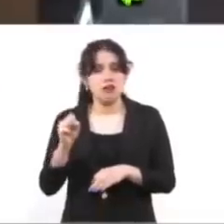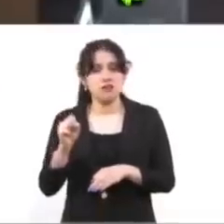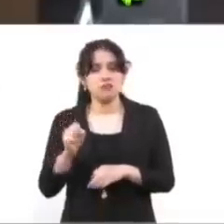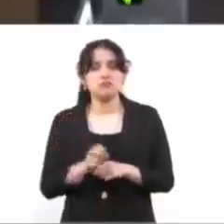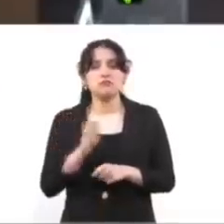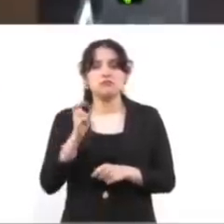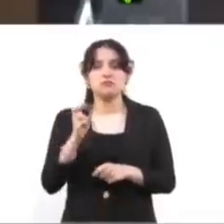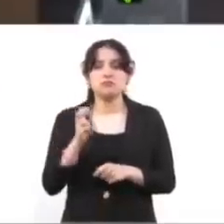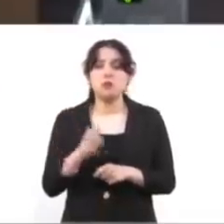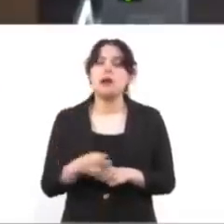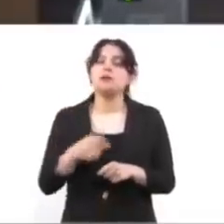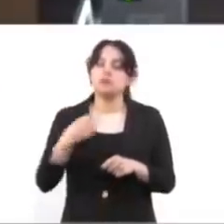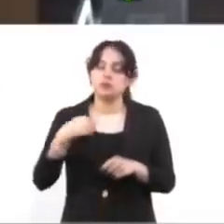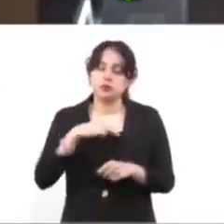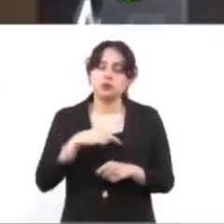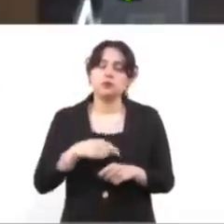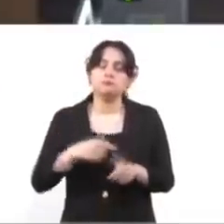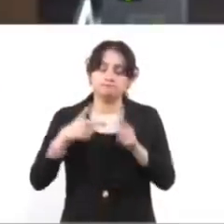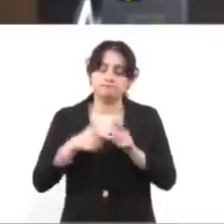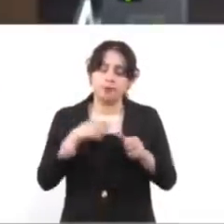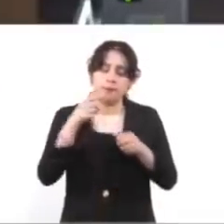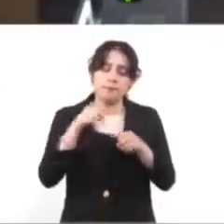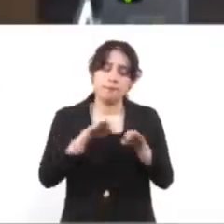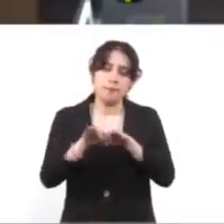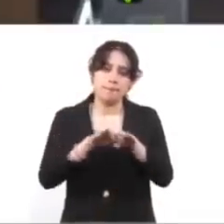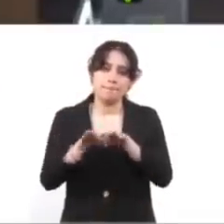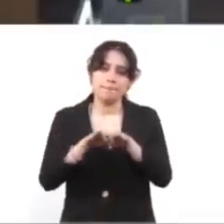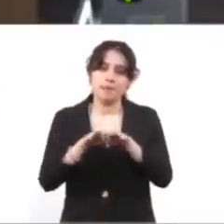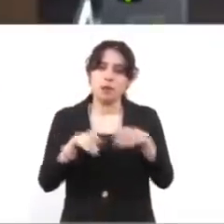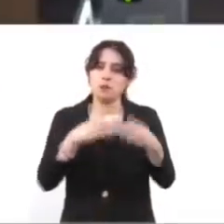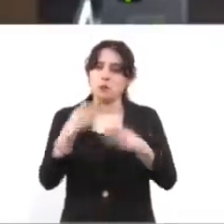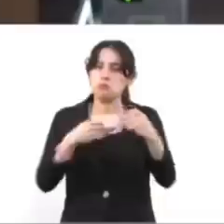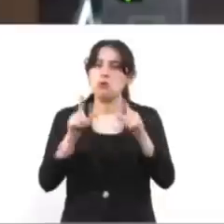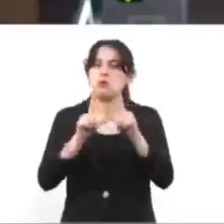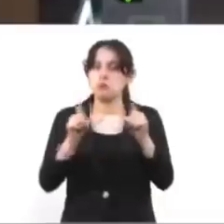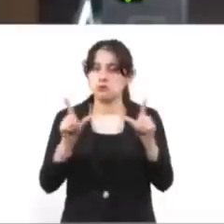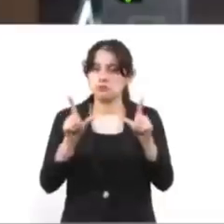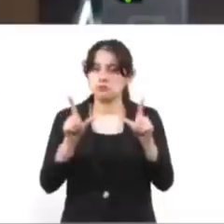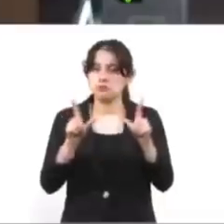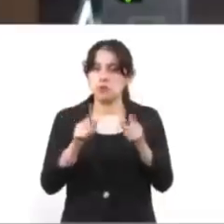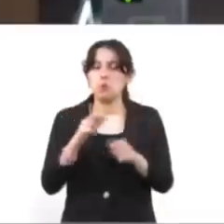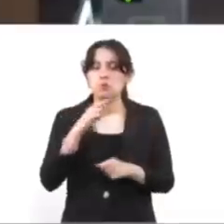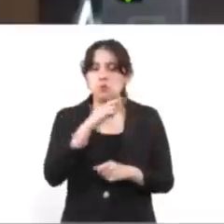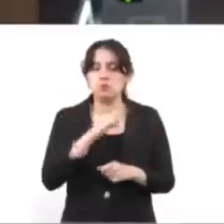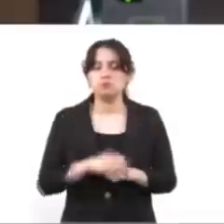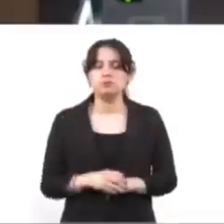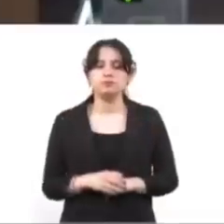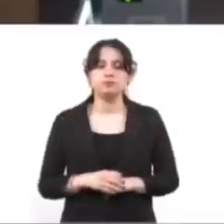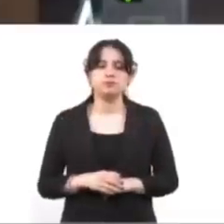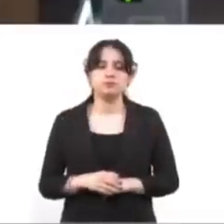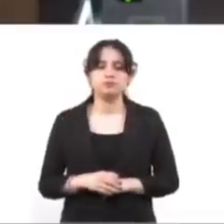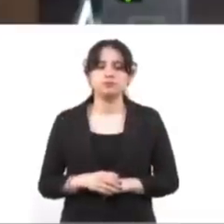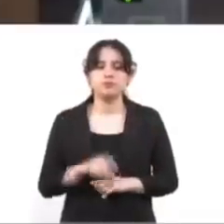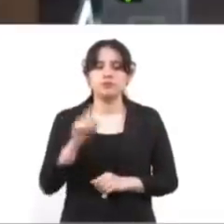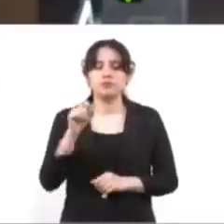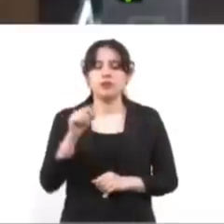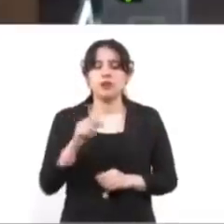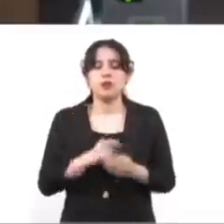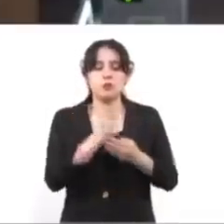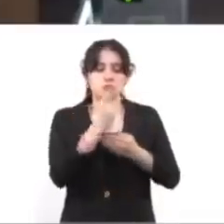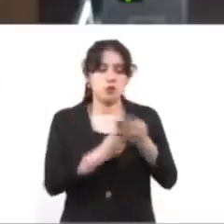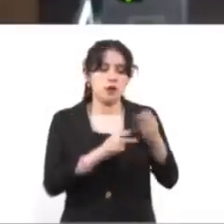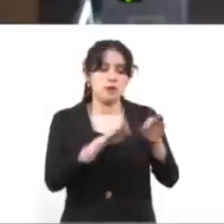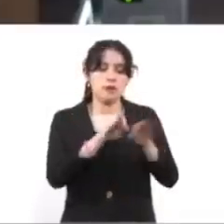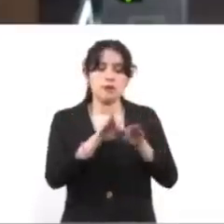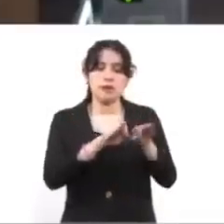se sigue trabajando para poder pues tenerlo listo. El programa de trabajo, pues, lo tenemos con